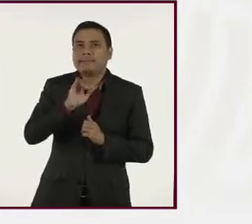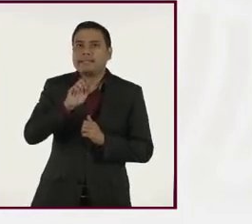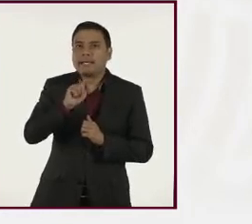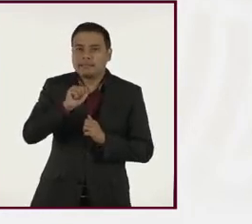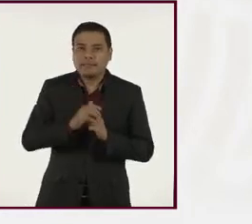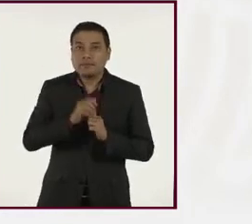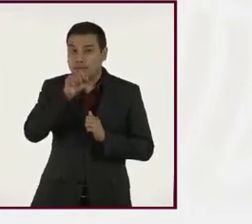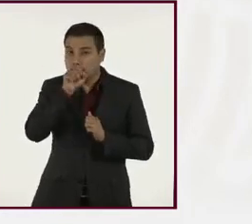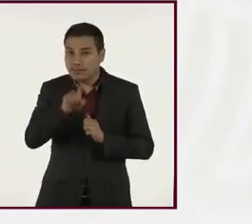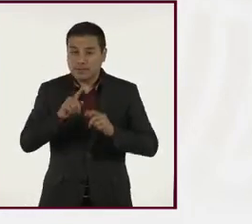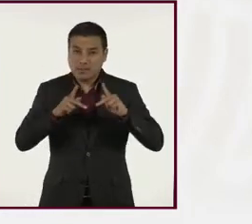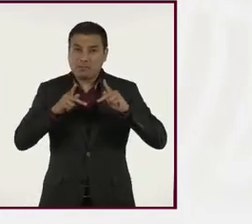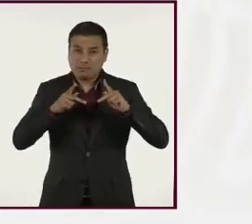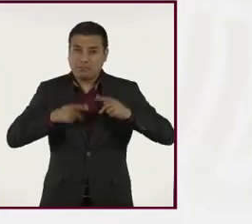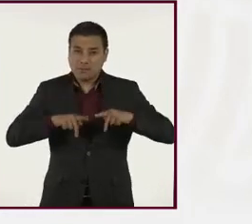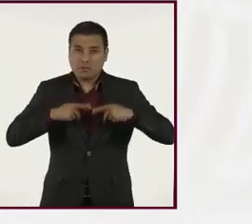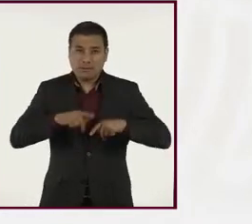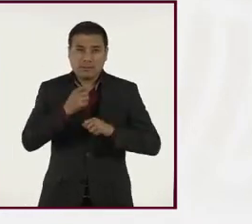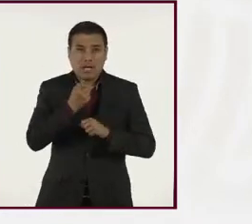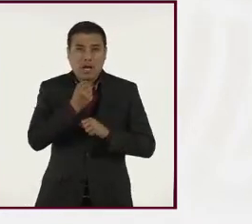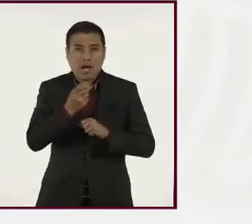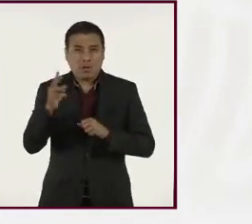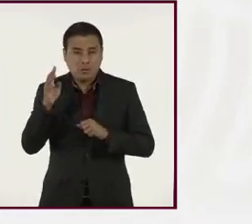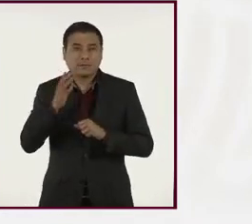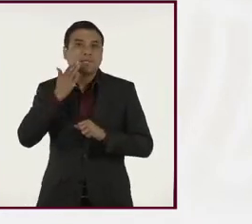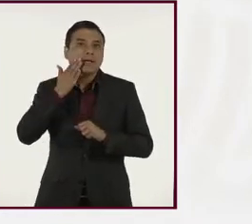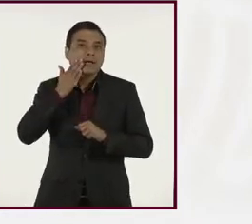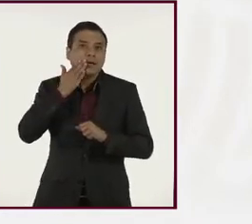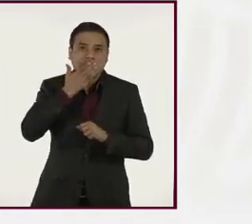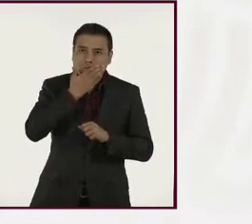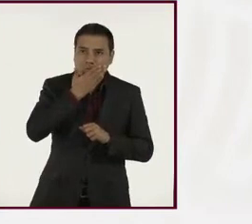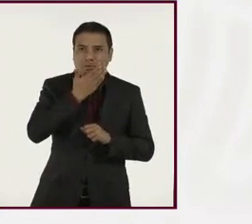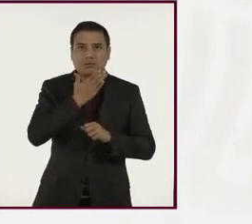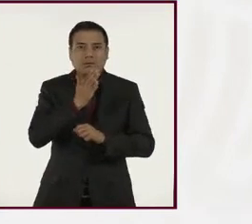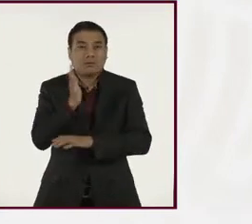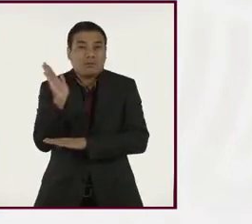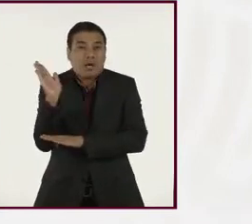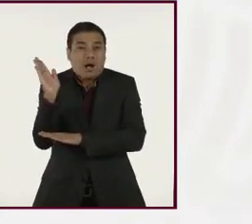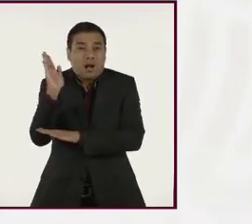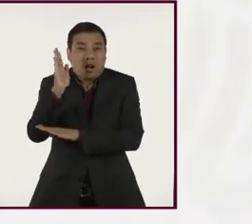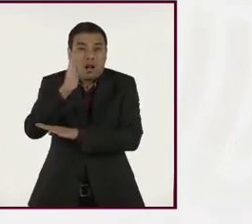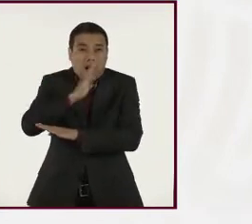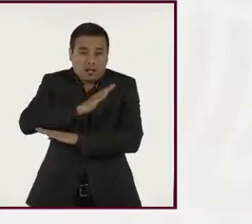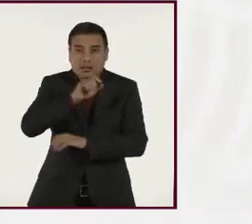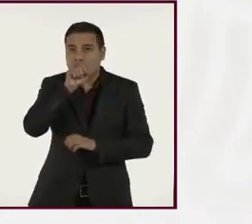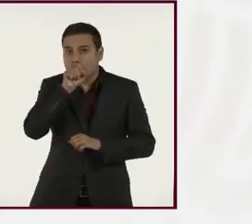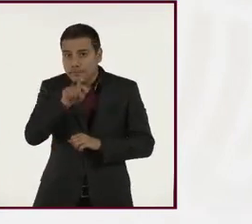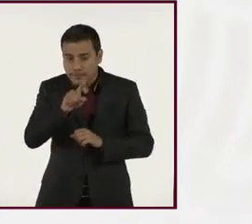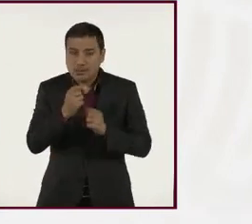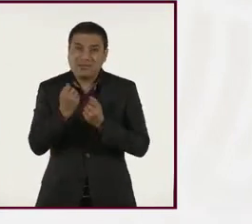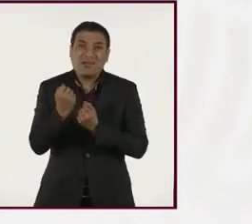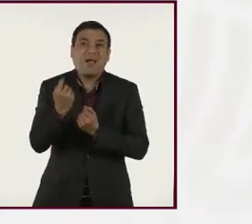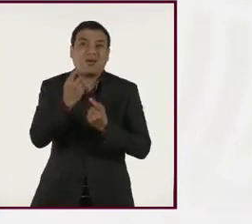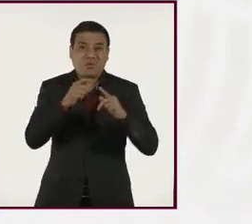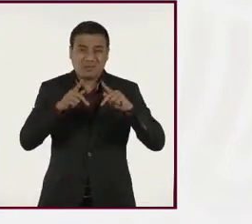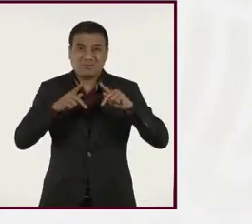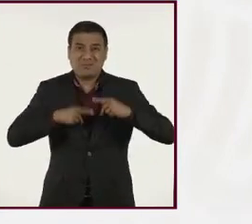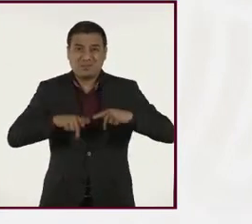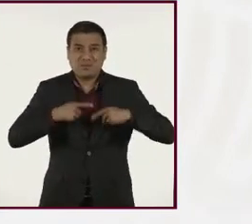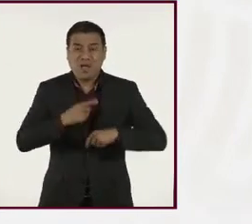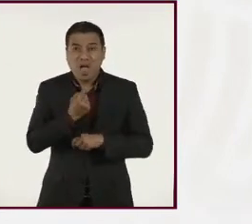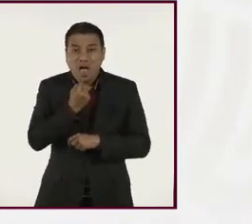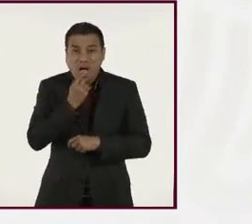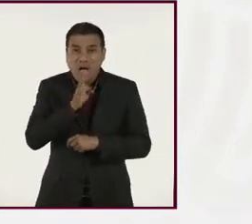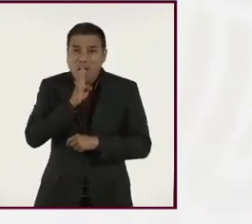más aparatosas, ya encontramos los ayunos muy prolongados, también la inducción del vómito o el uso de algunos